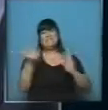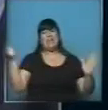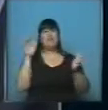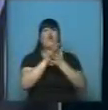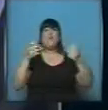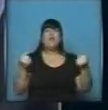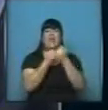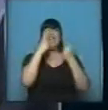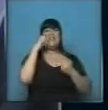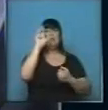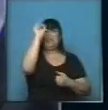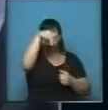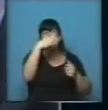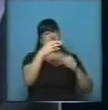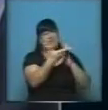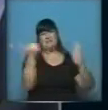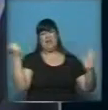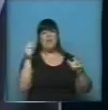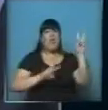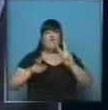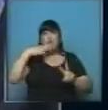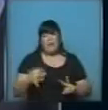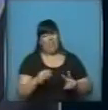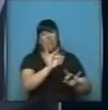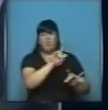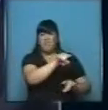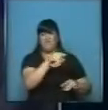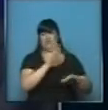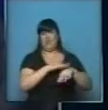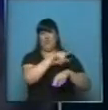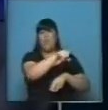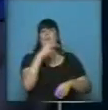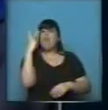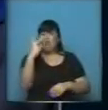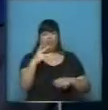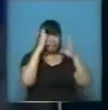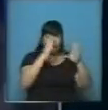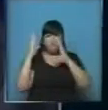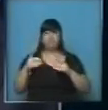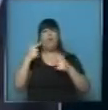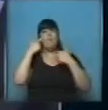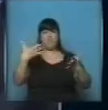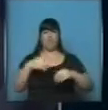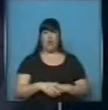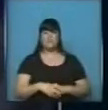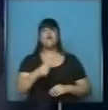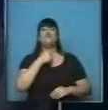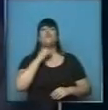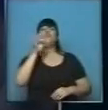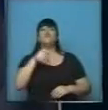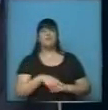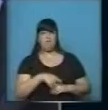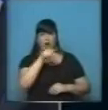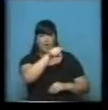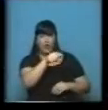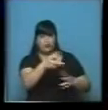con Irán, que ha causado tanto daño en la búsqueda de la verdad en Argentina. Entonces, en las dos cosas me estoy comprometiendo hoy acá frente a los argentinos y quiero saber si